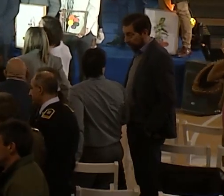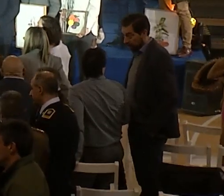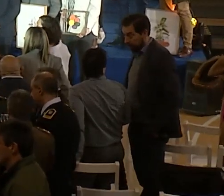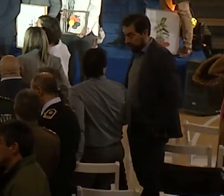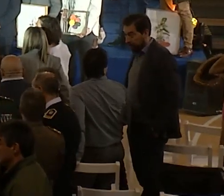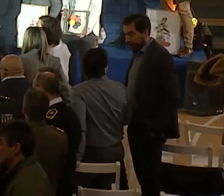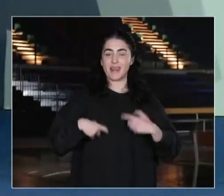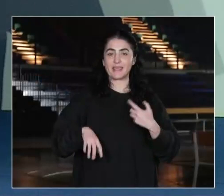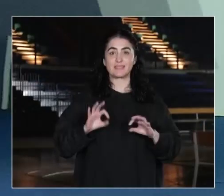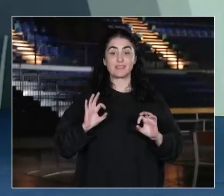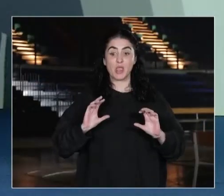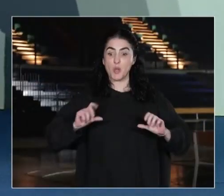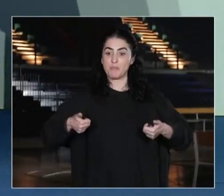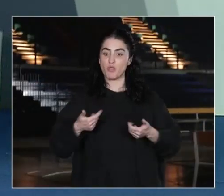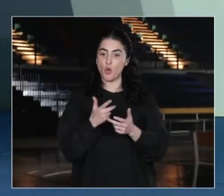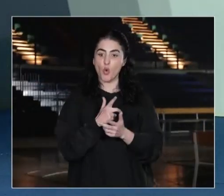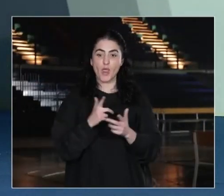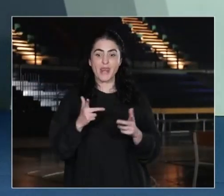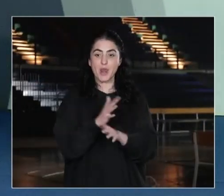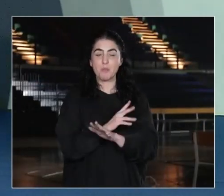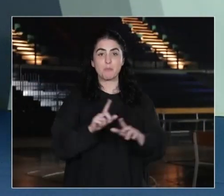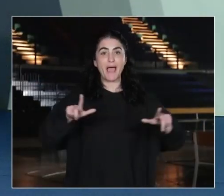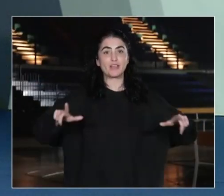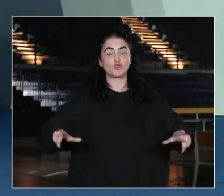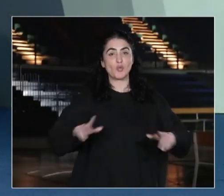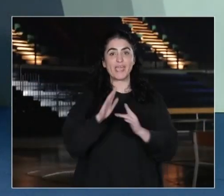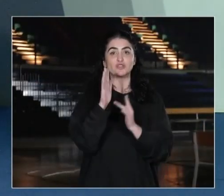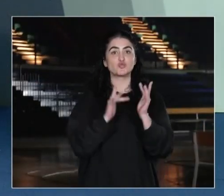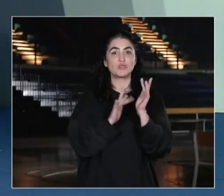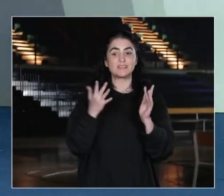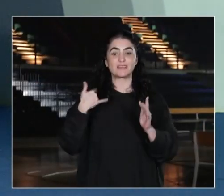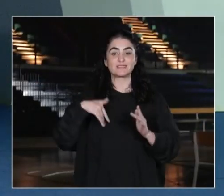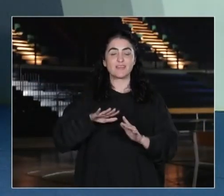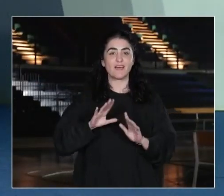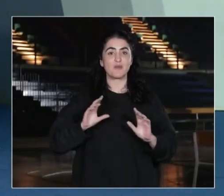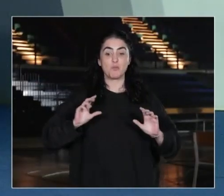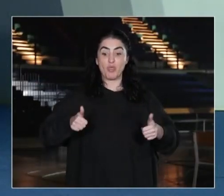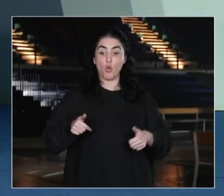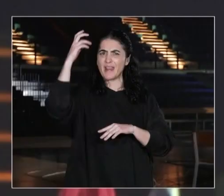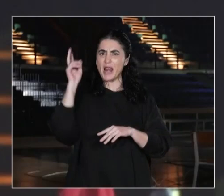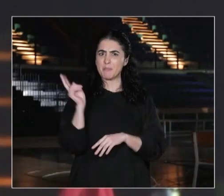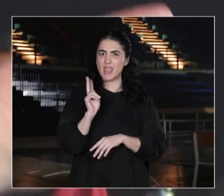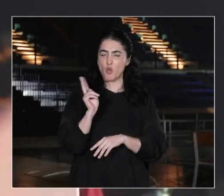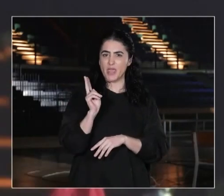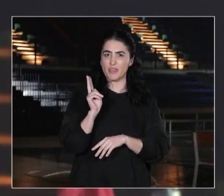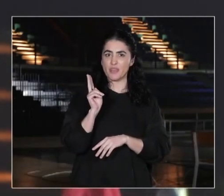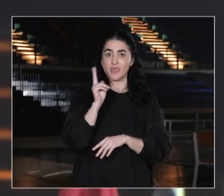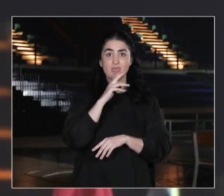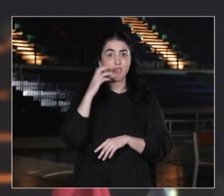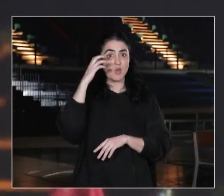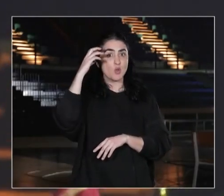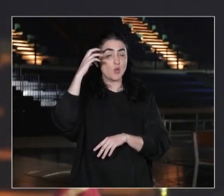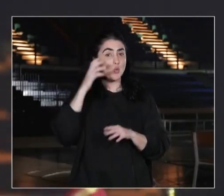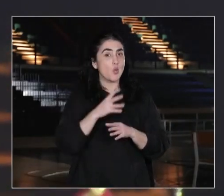2022 como de 2023 y en la que se entregaron 22 distinciones deportivas en edad escolar 45 menciones al mérito deportivo y